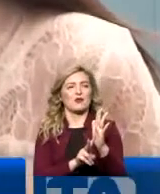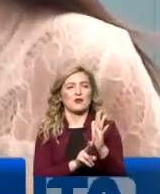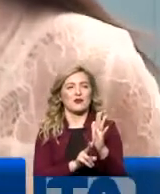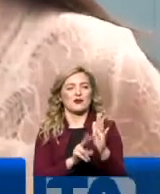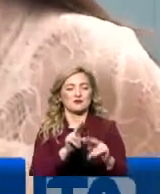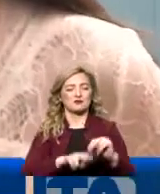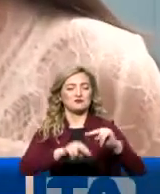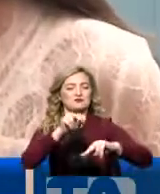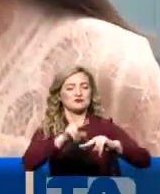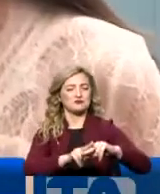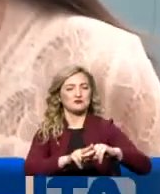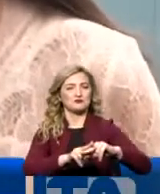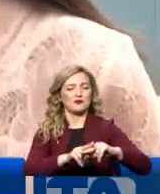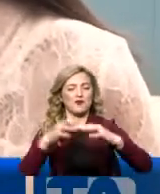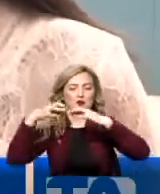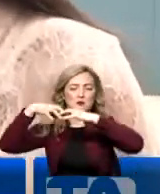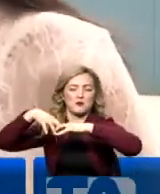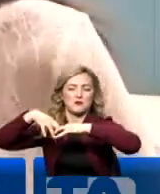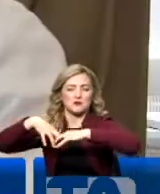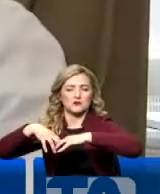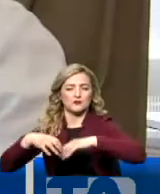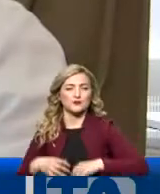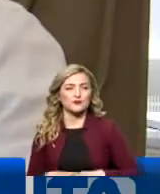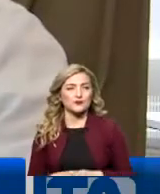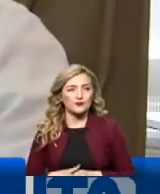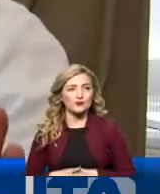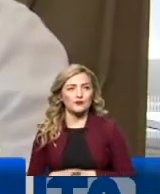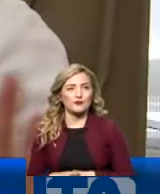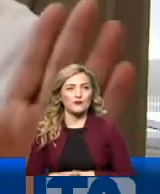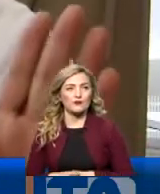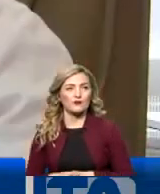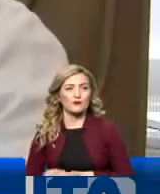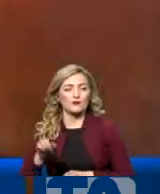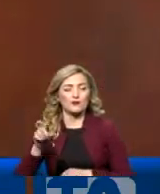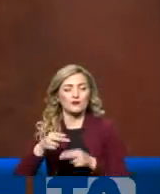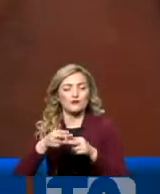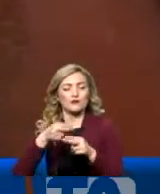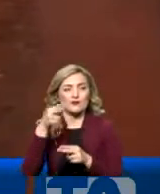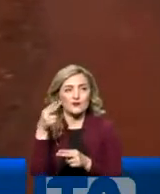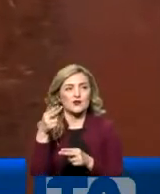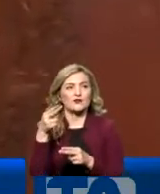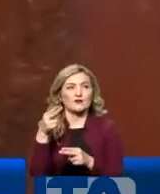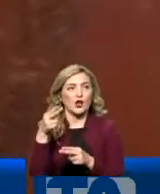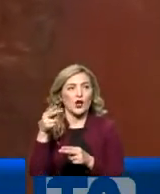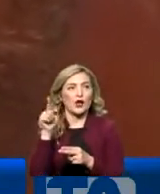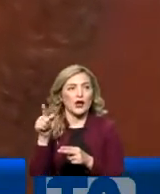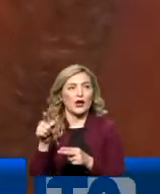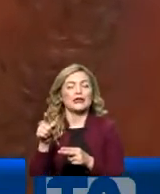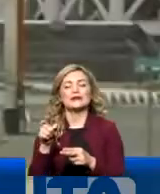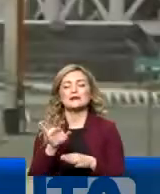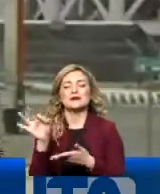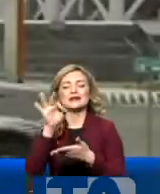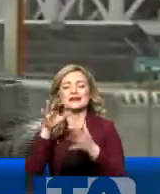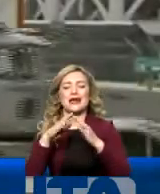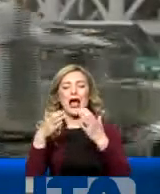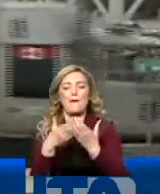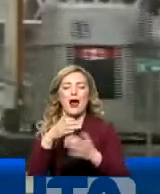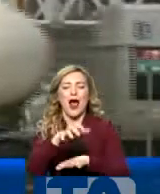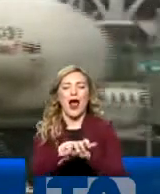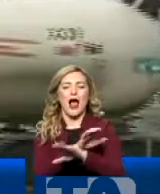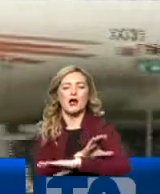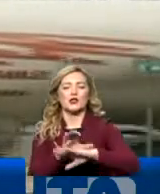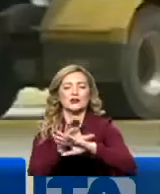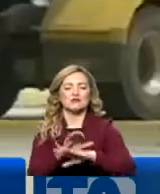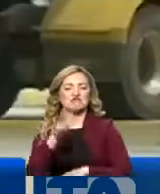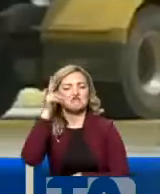de la construcción que ha venido cayendo desde hace mucho tiempo. Cleber Sigüenza, ex titular de la Cámara de la Agricultura, coincide. Cree que el gobierno